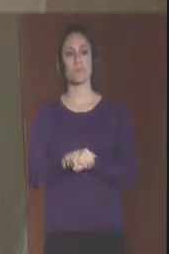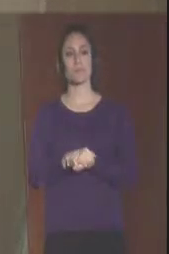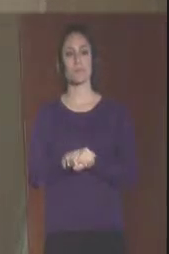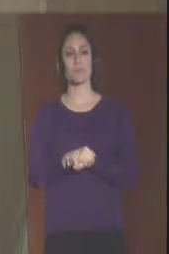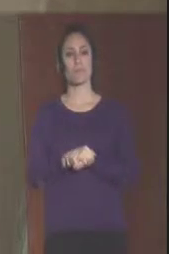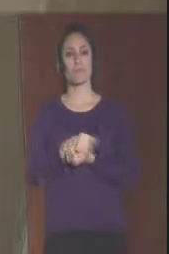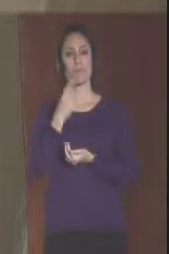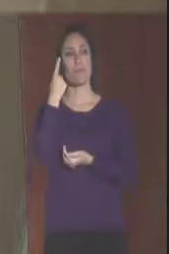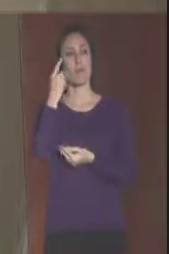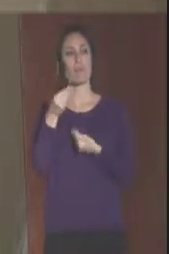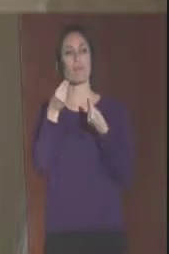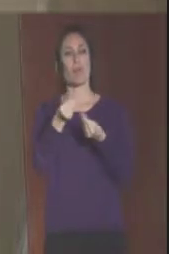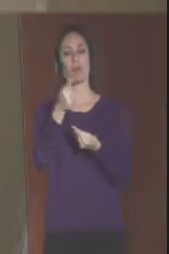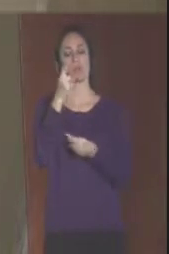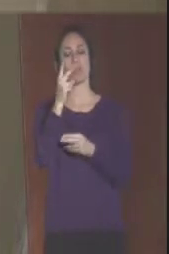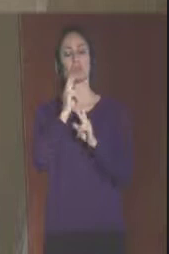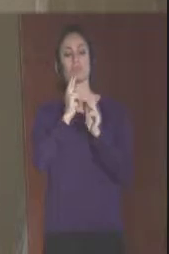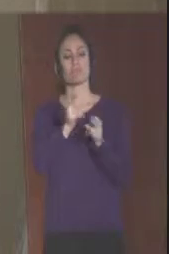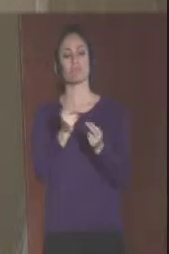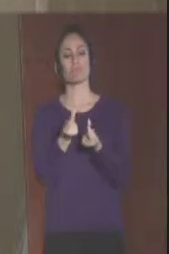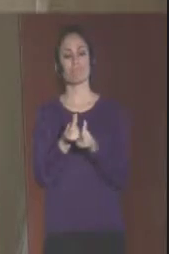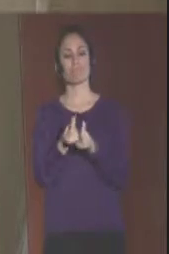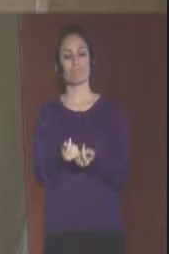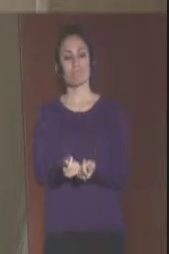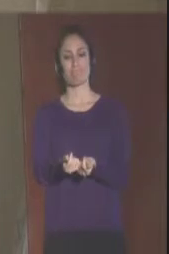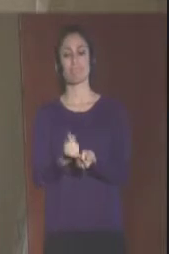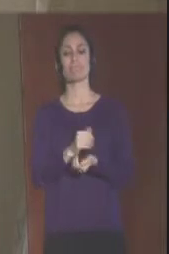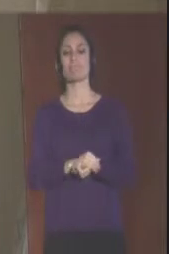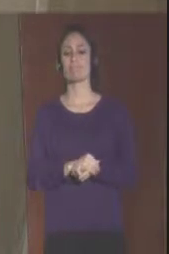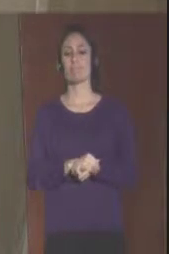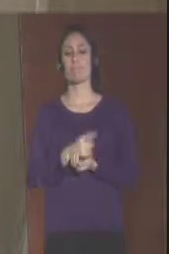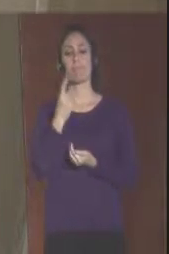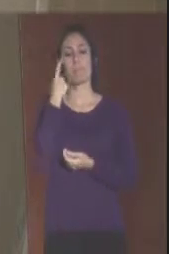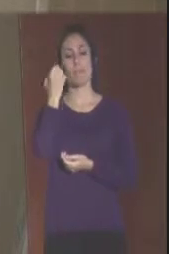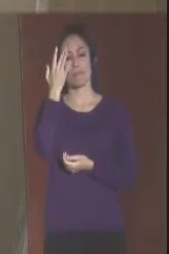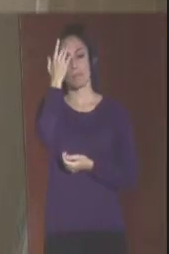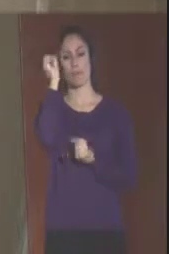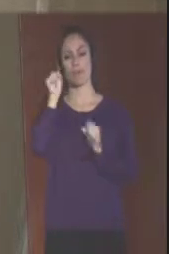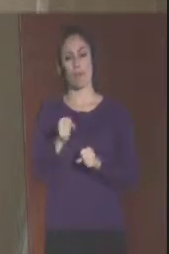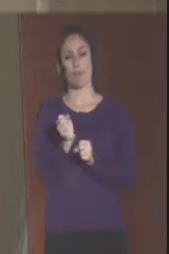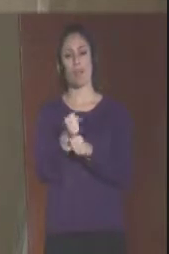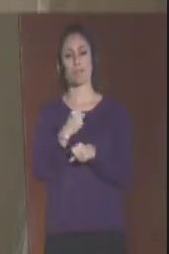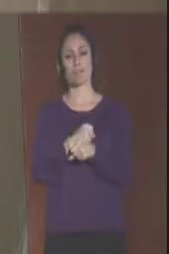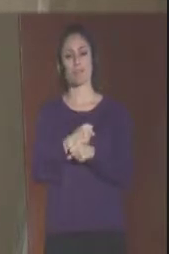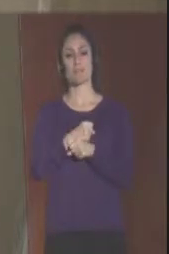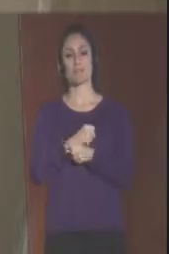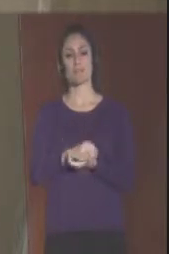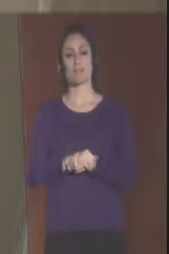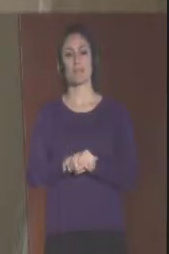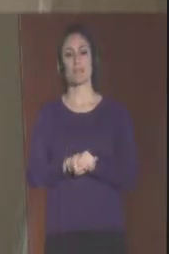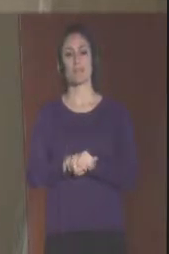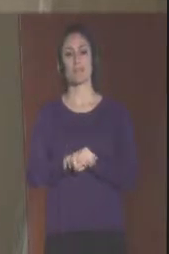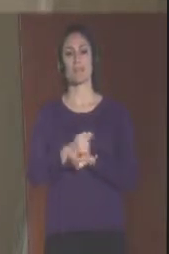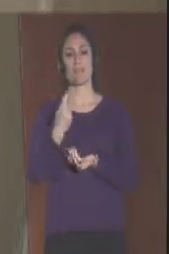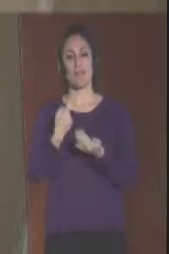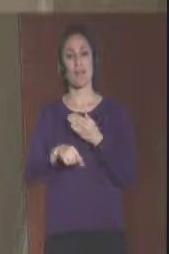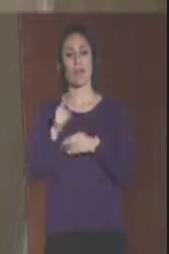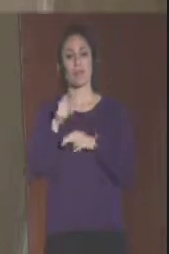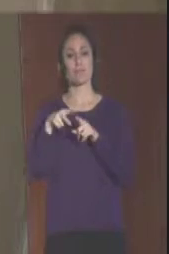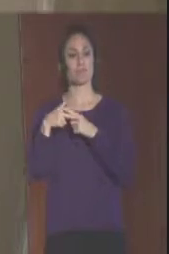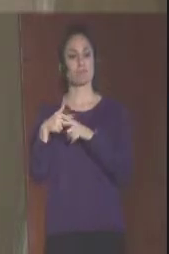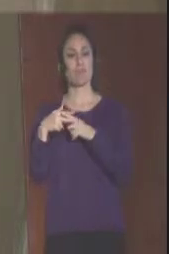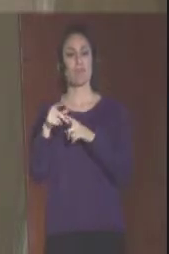nós possamos fazer com que os instrumentos burocráticos não travem as ações prácticas em benefício da população.